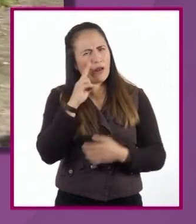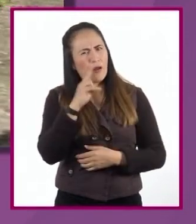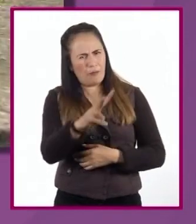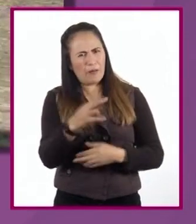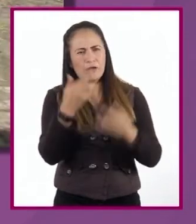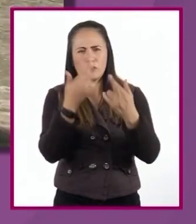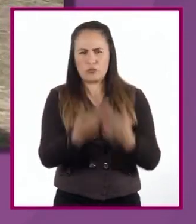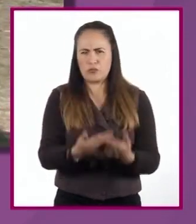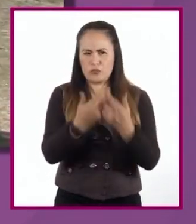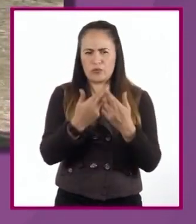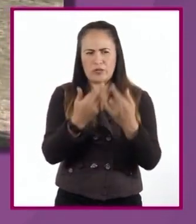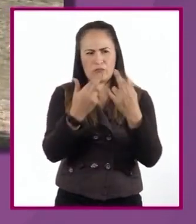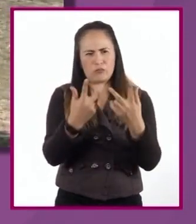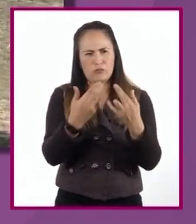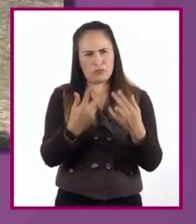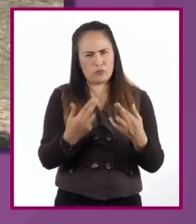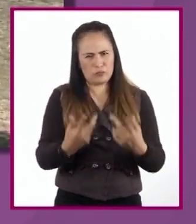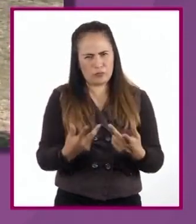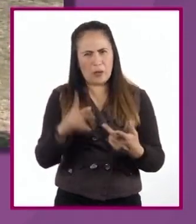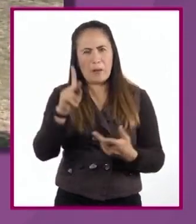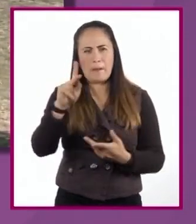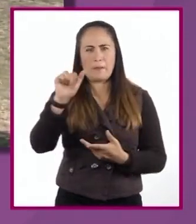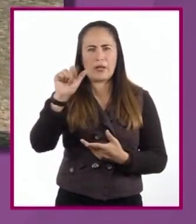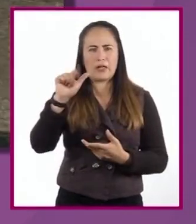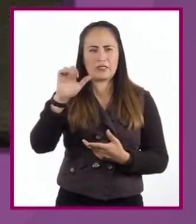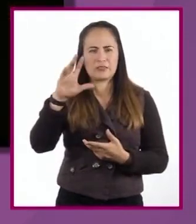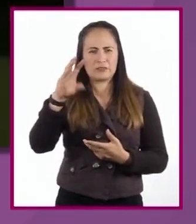vestigios como el palacio.